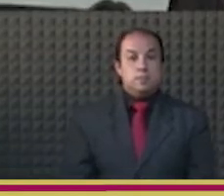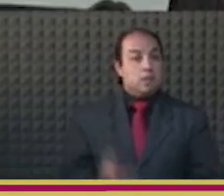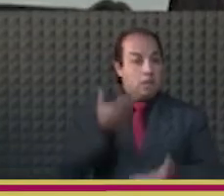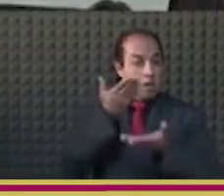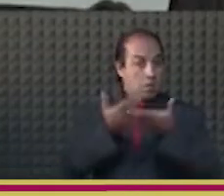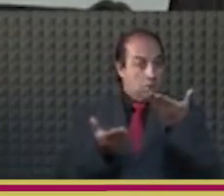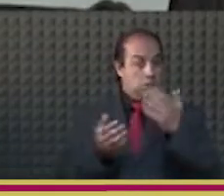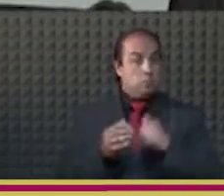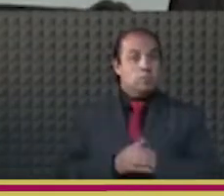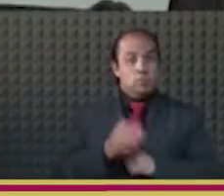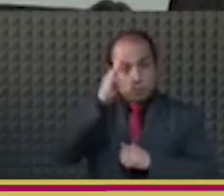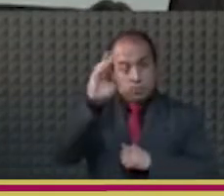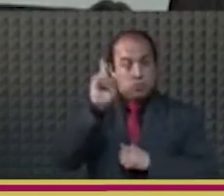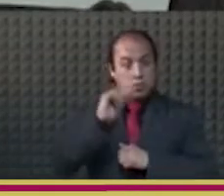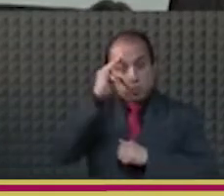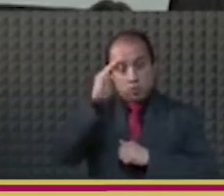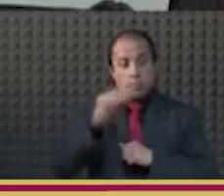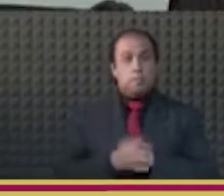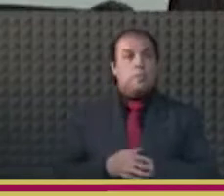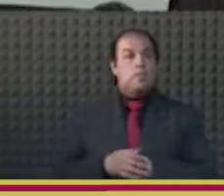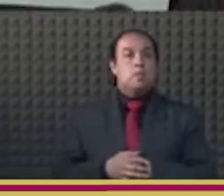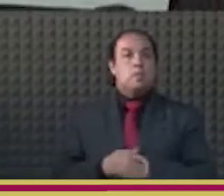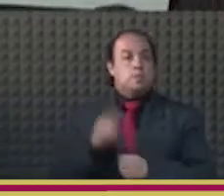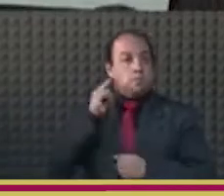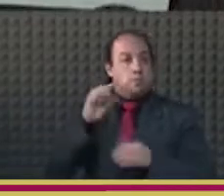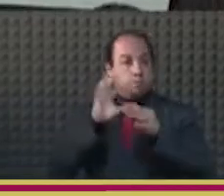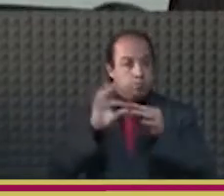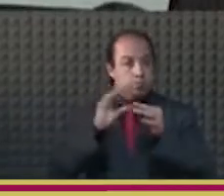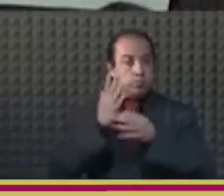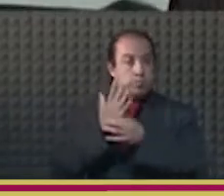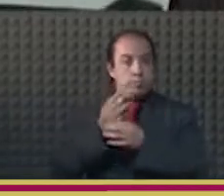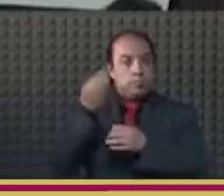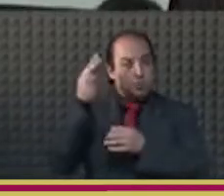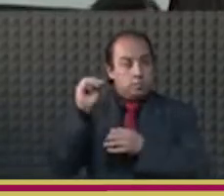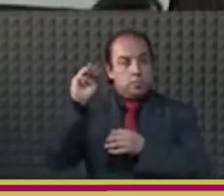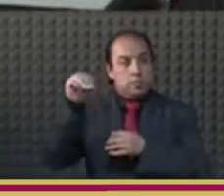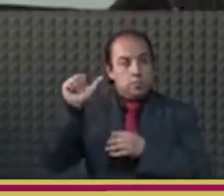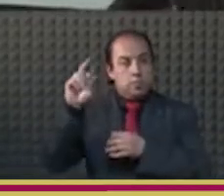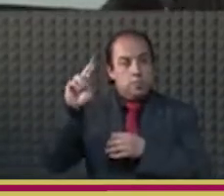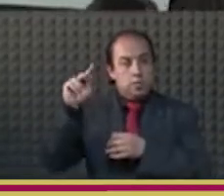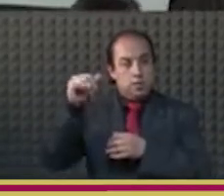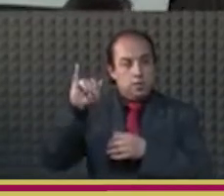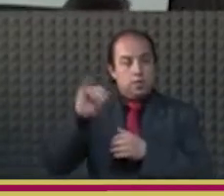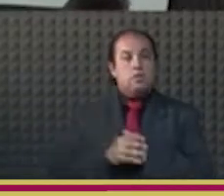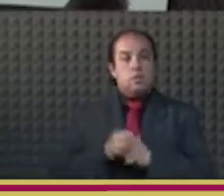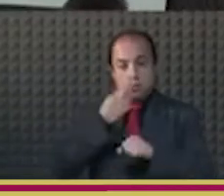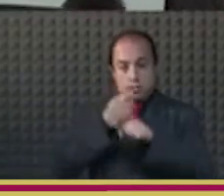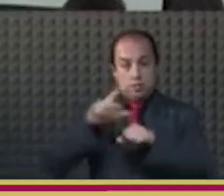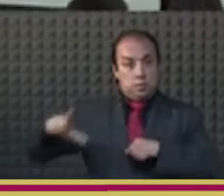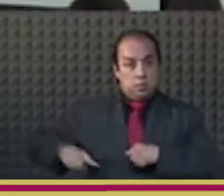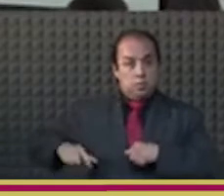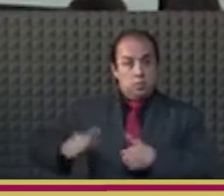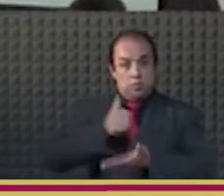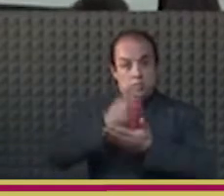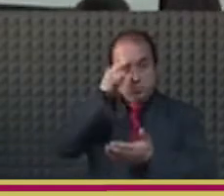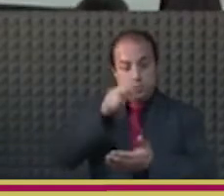Enseguida, damas y caballeros, escuchemos las palabras que nos dirige el maestro Martí Batres Guadarrama, secretario de Gobierno